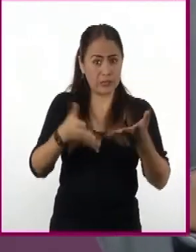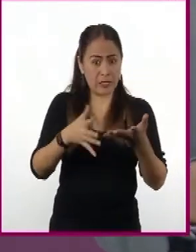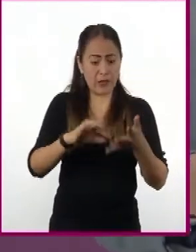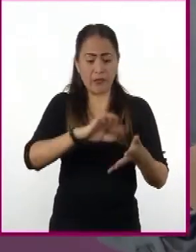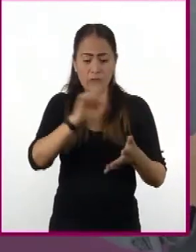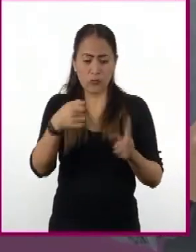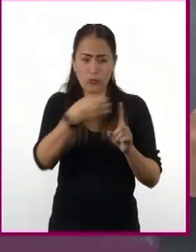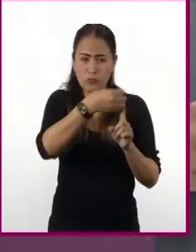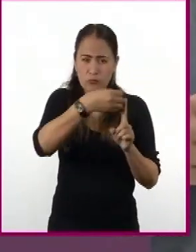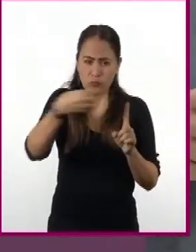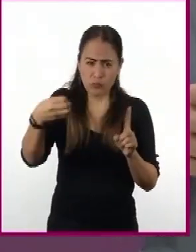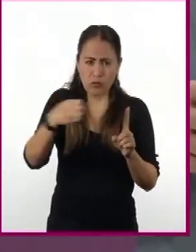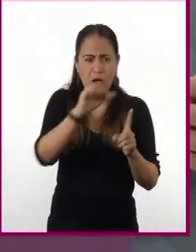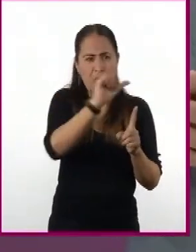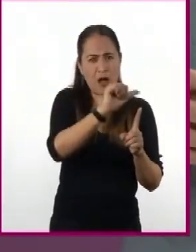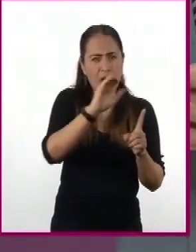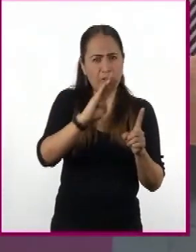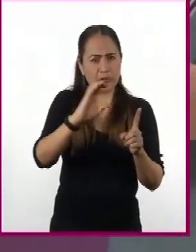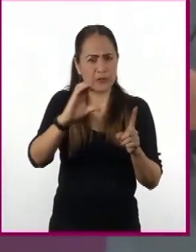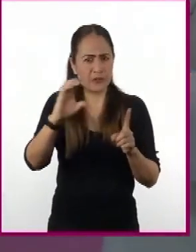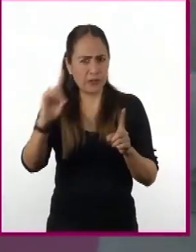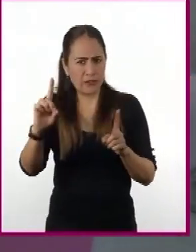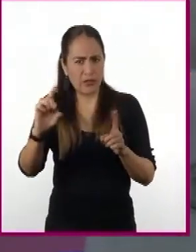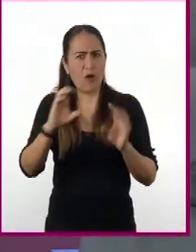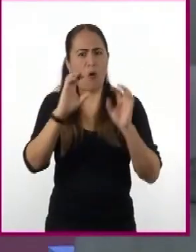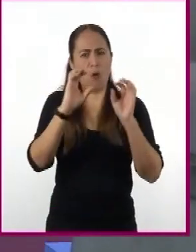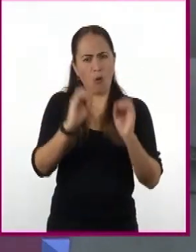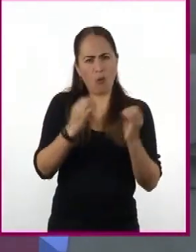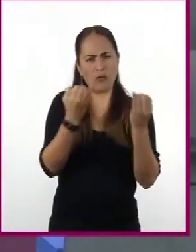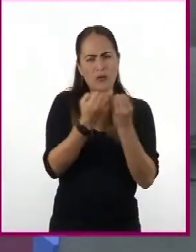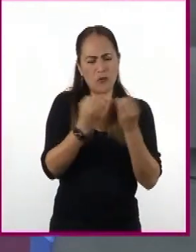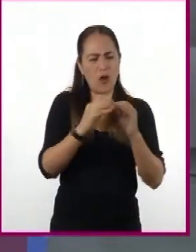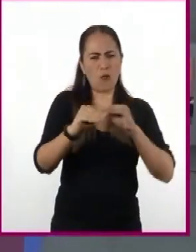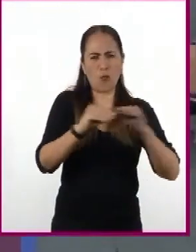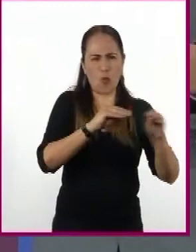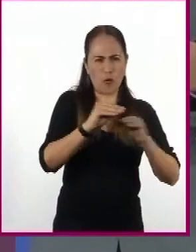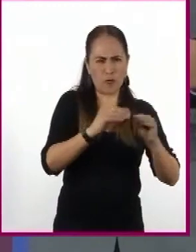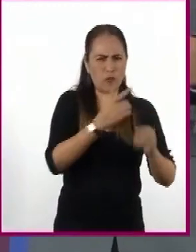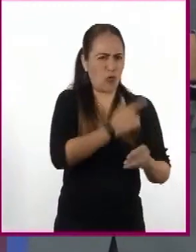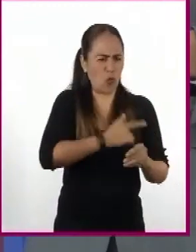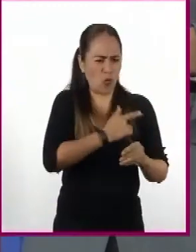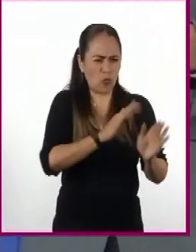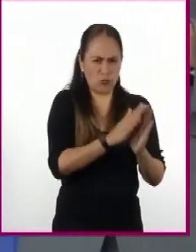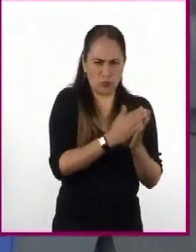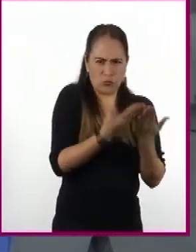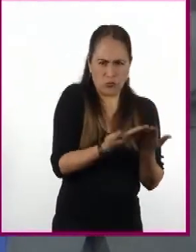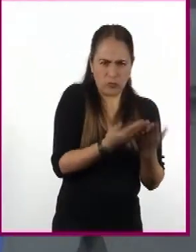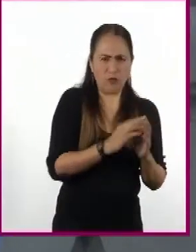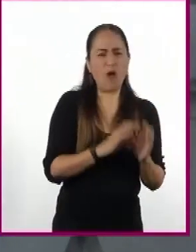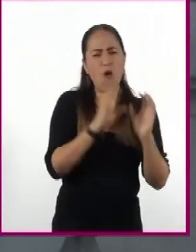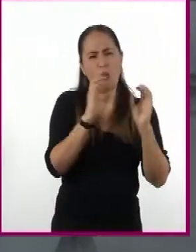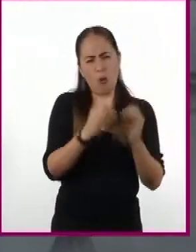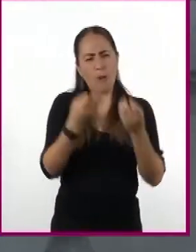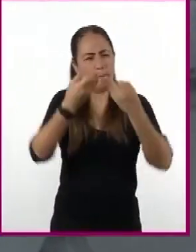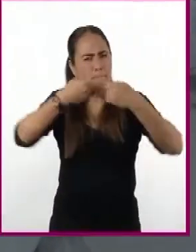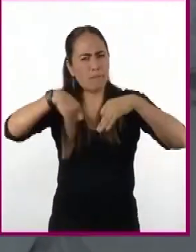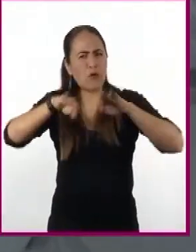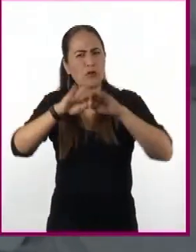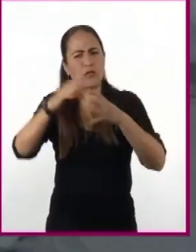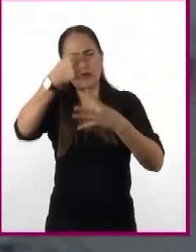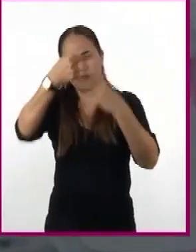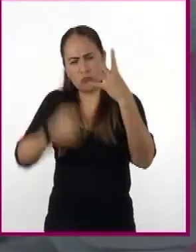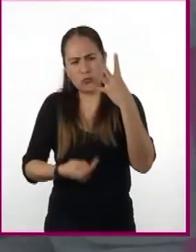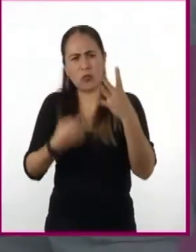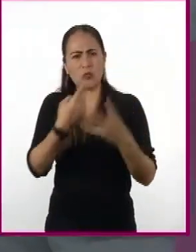organizar, alfabéticamente, de acuerdo con los diversos movimientos literarios, o bien con otro orden de importancia que